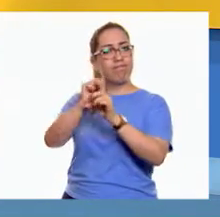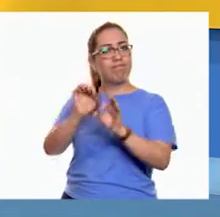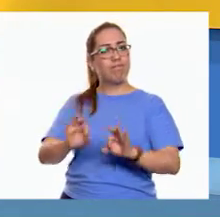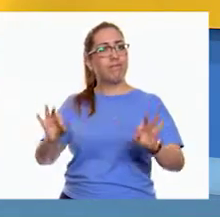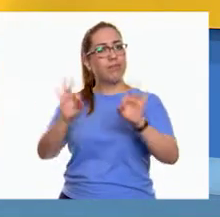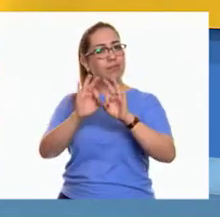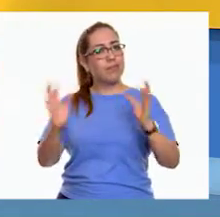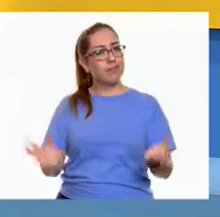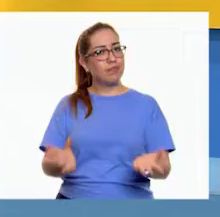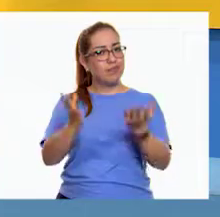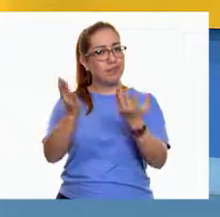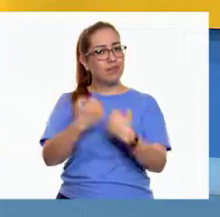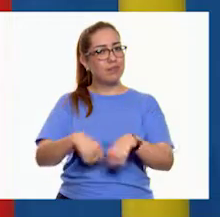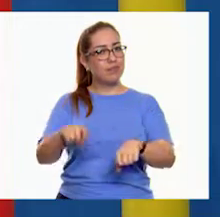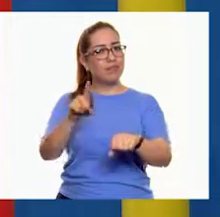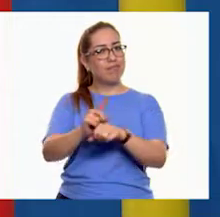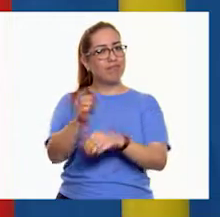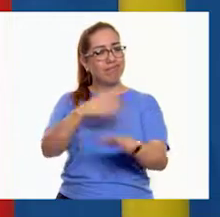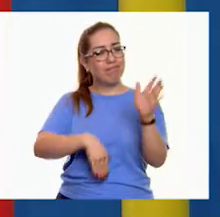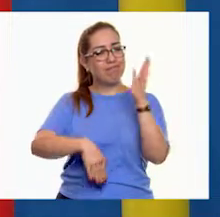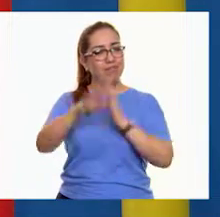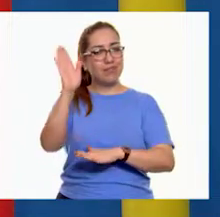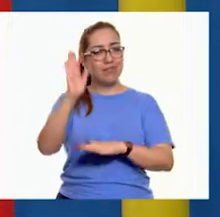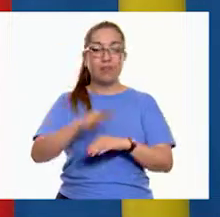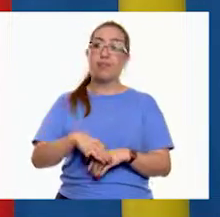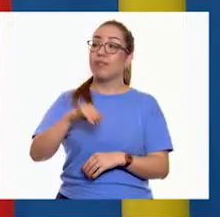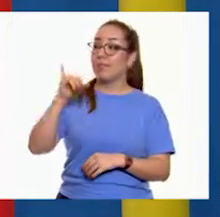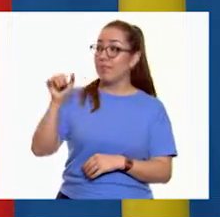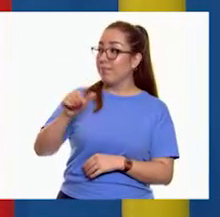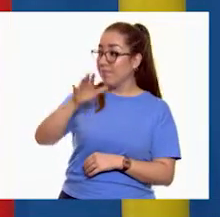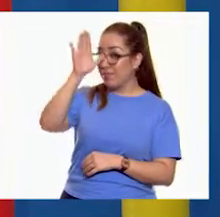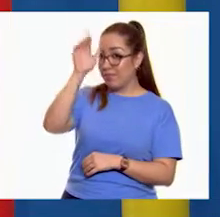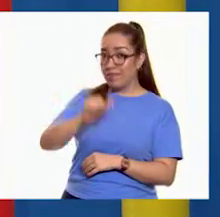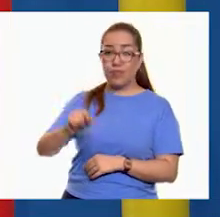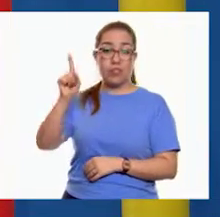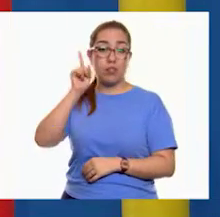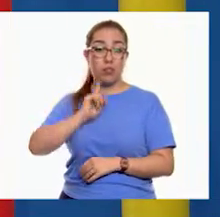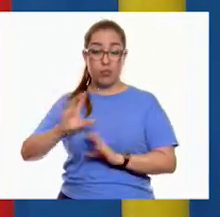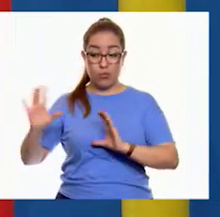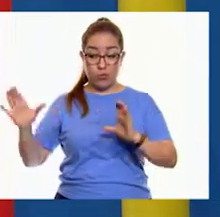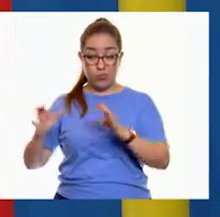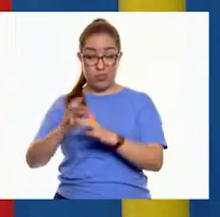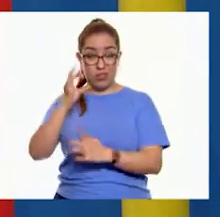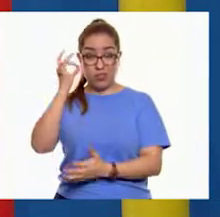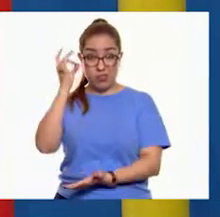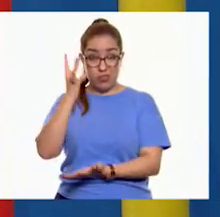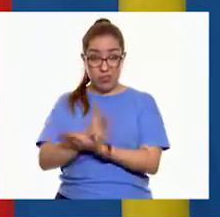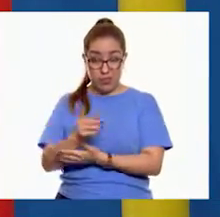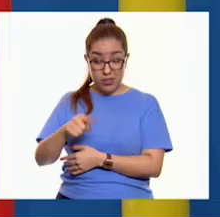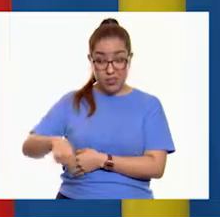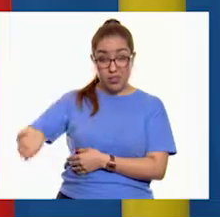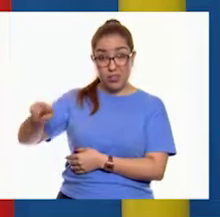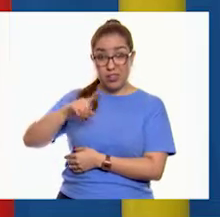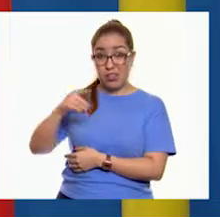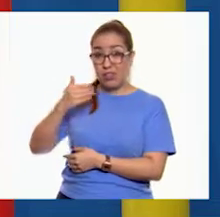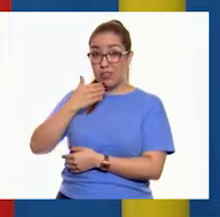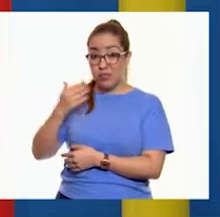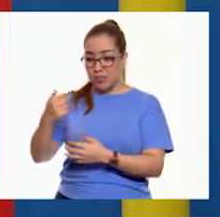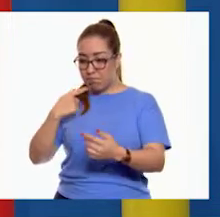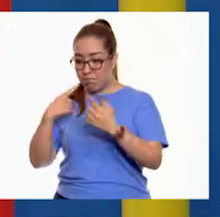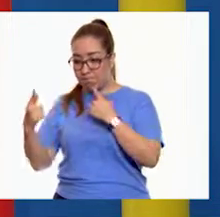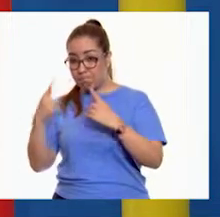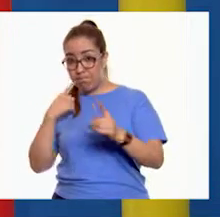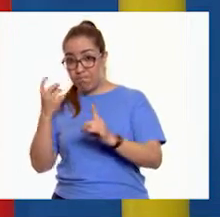nuestra sociedad. Estoy totalmente de acuerdo. Y las mujeres no son el único sector que se ha organizado para exigir un trato igualitario y